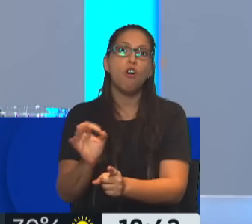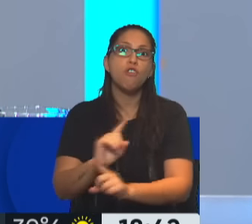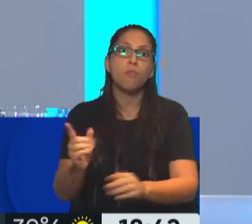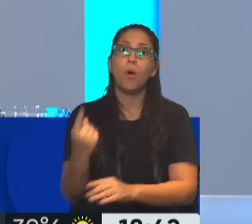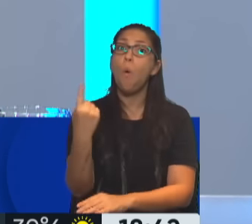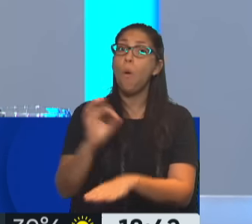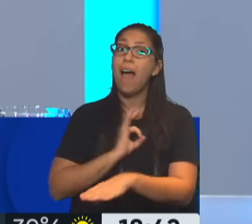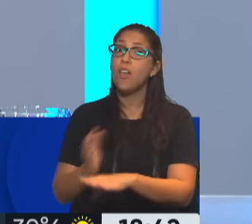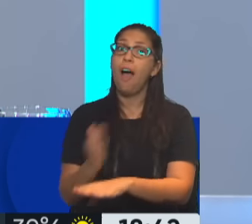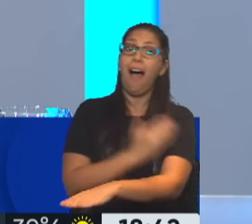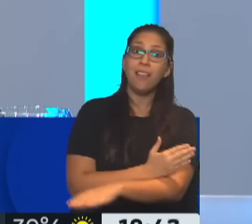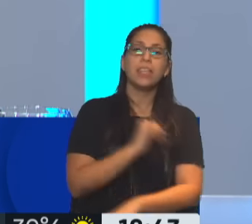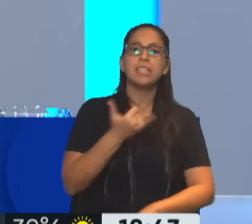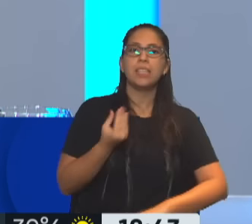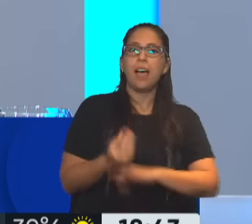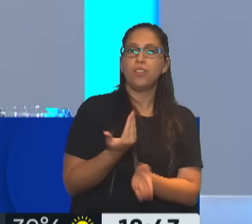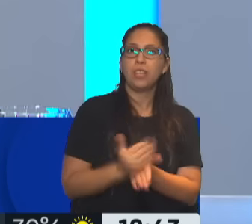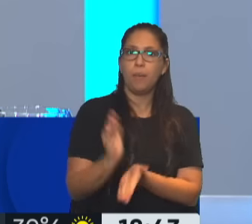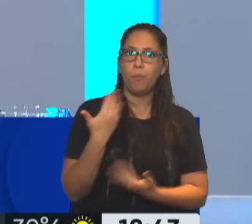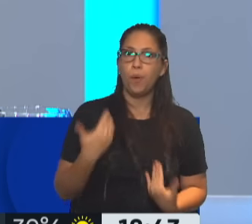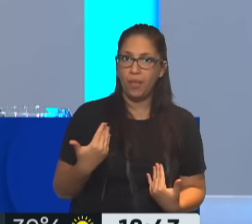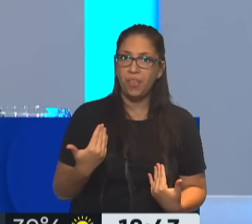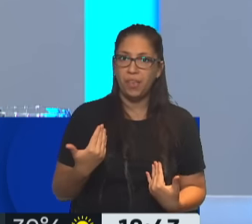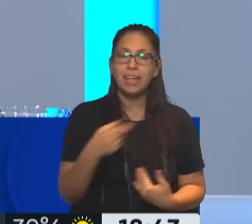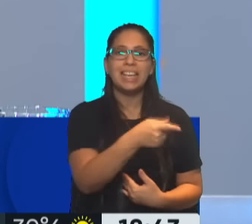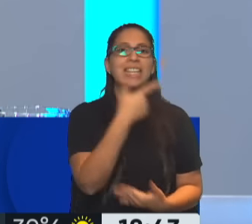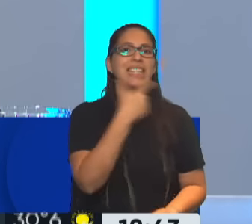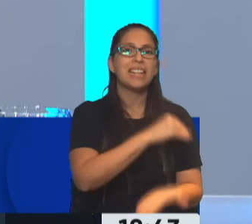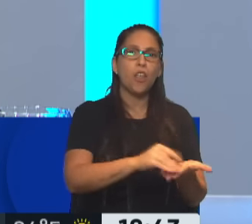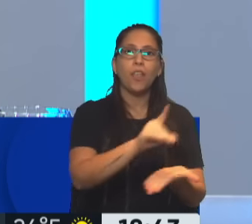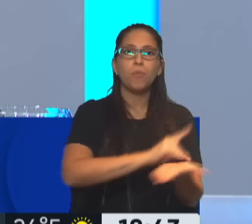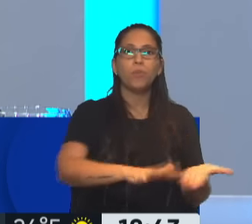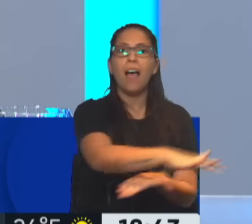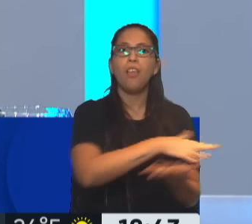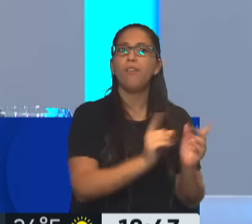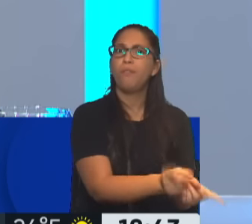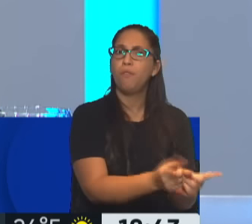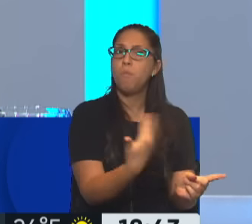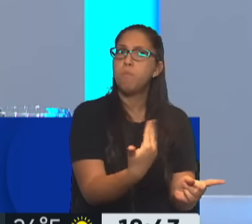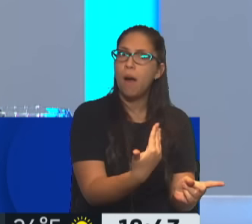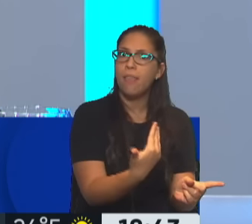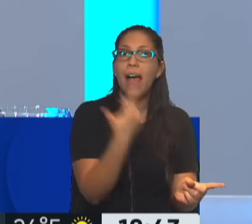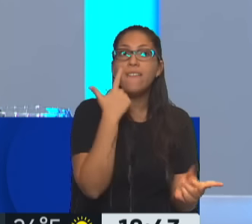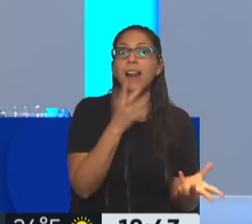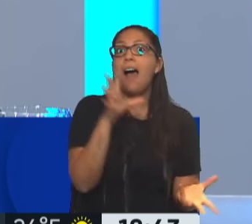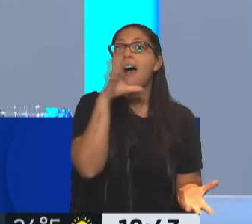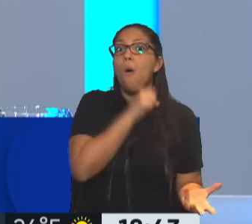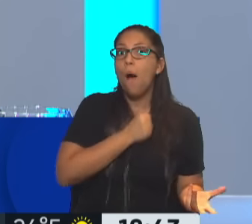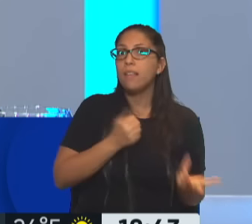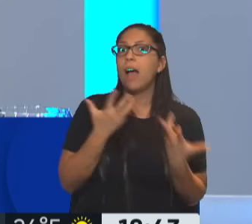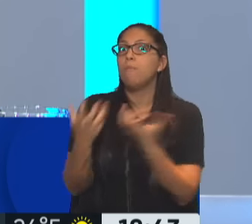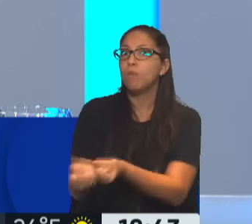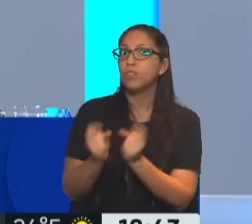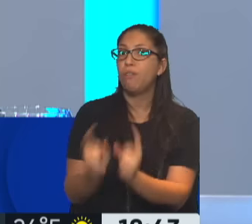sí pueden destituirla y no se tienen que ir los legisladores, así que hay que ver si realmente la sostienen hasta el 2026. 2026, en